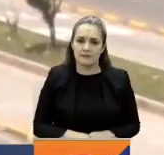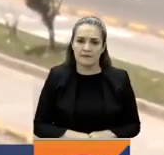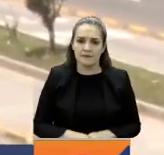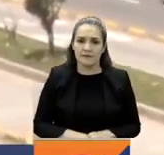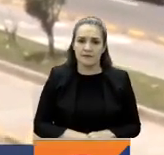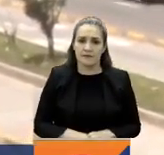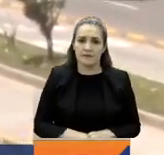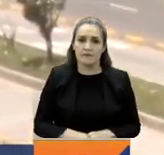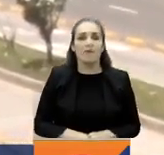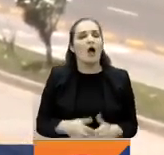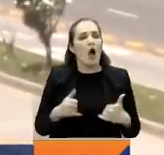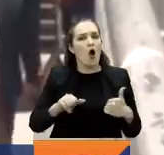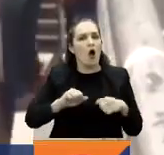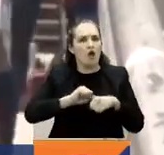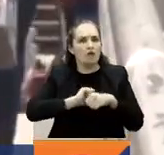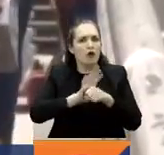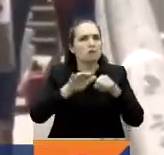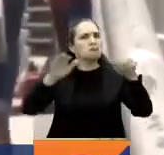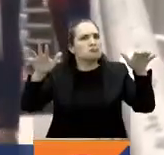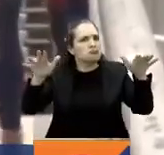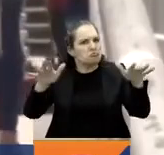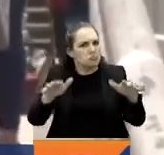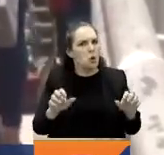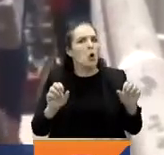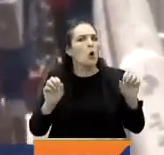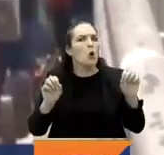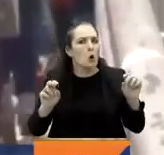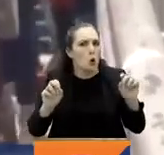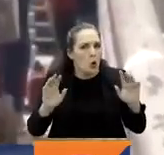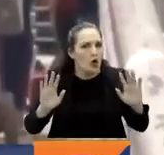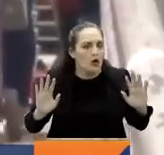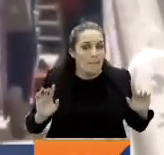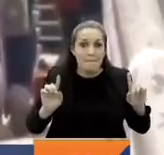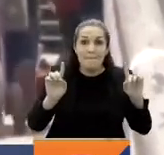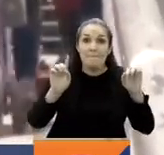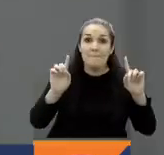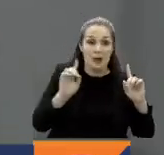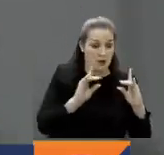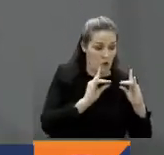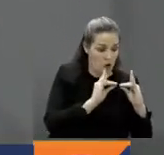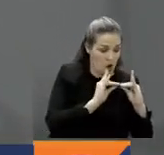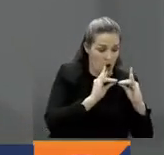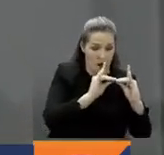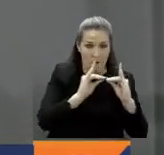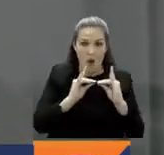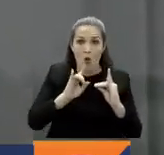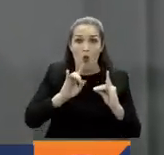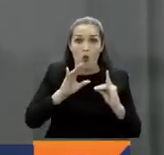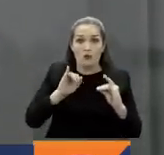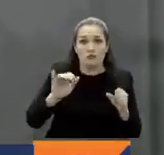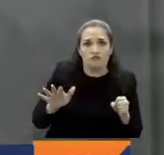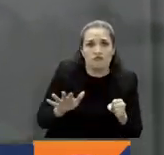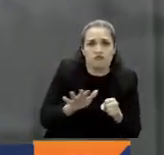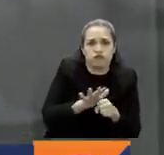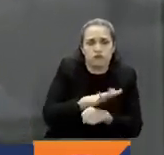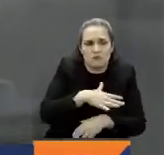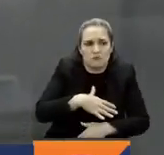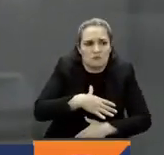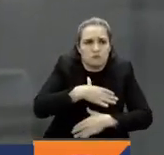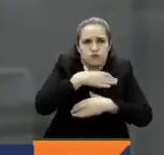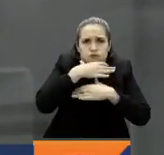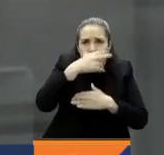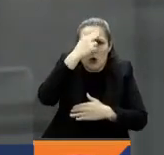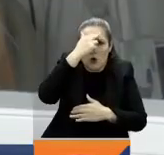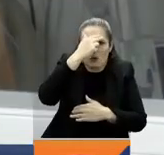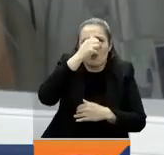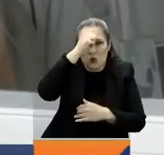de la disminución de casos y muertes en Santander, la ocupación de las unidades de cuidados intensivos y el colapso hospitalario siguen siendo la gran